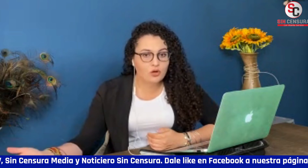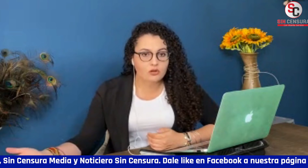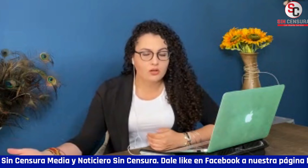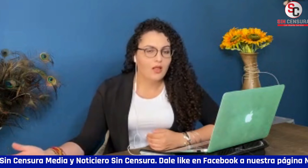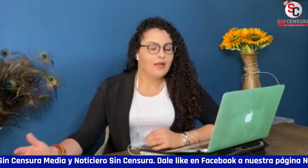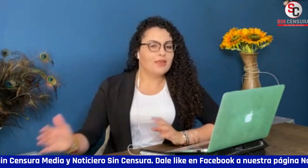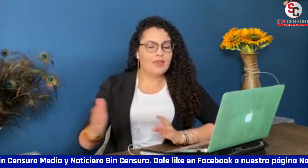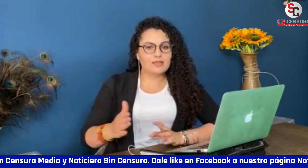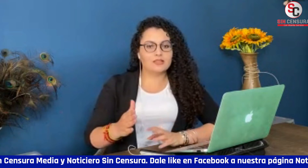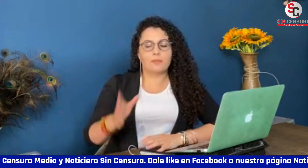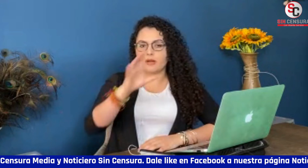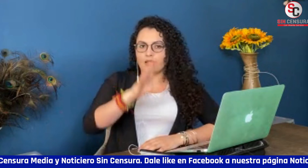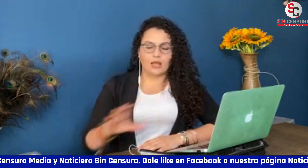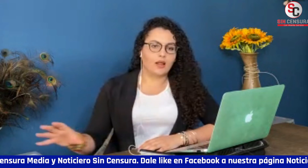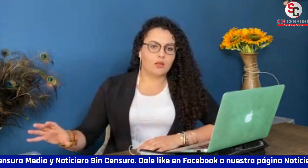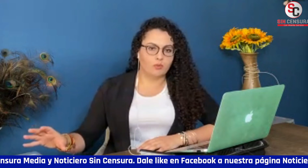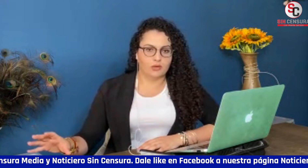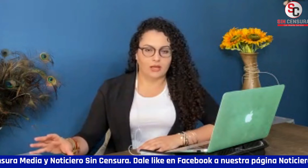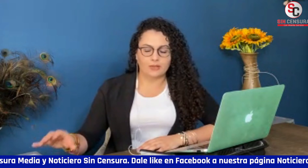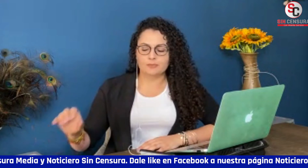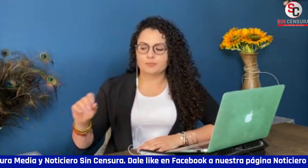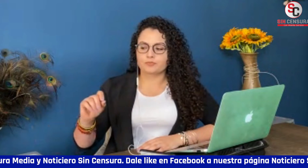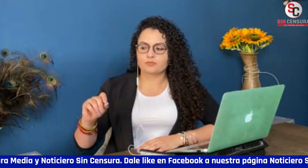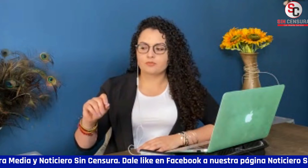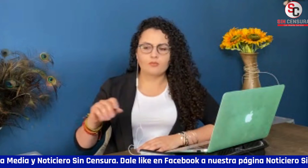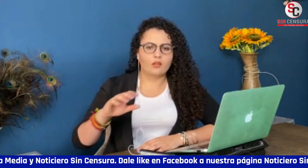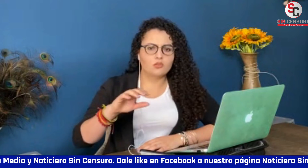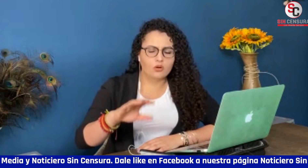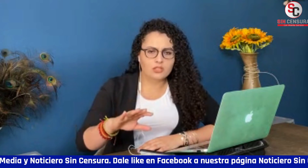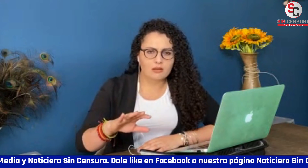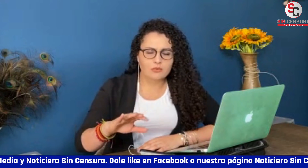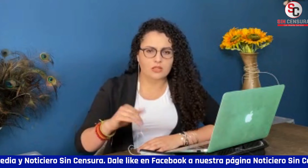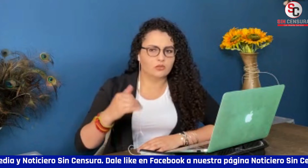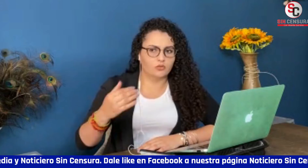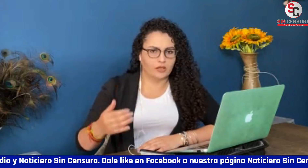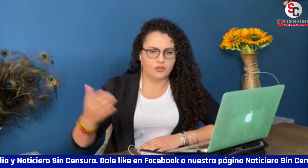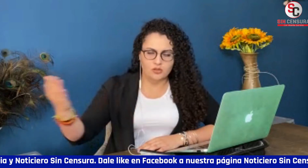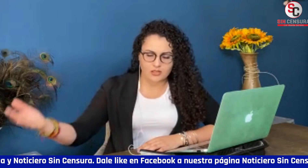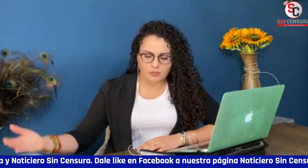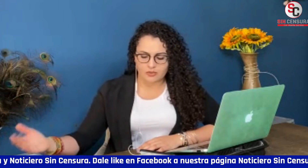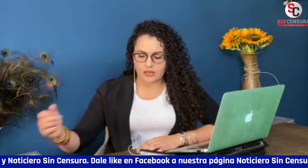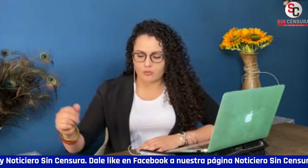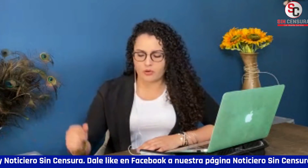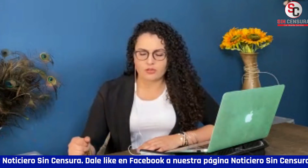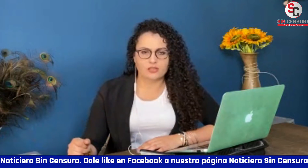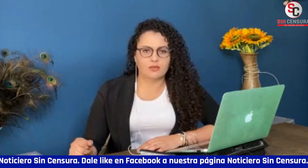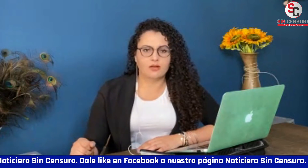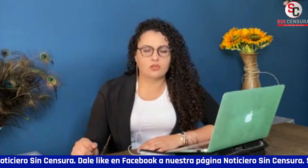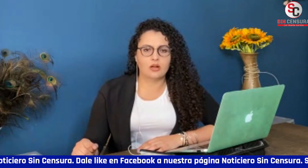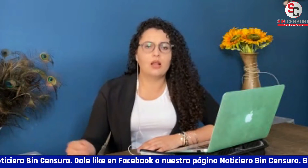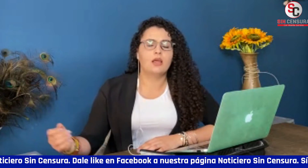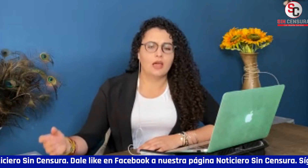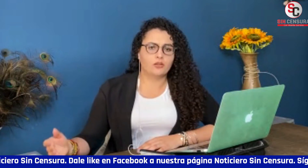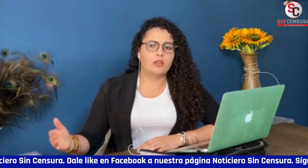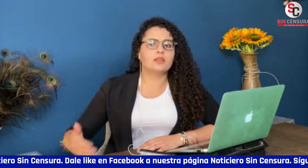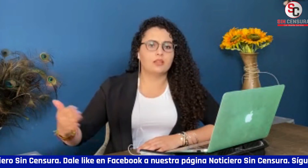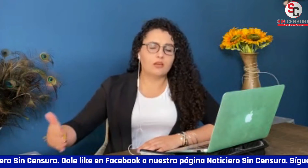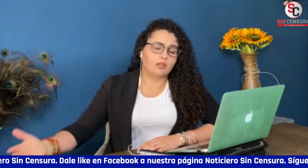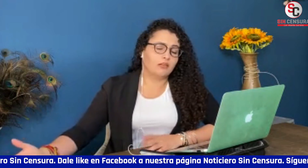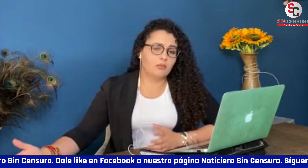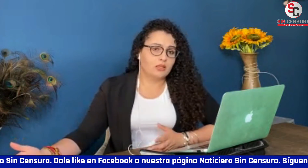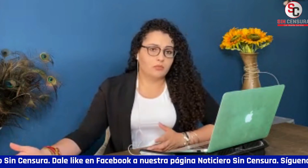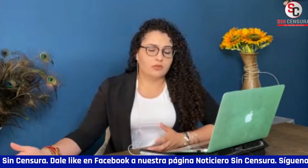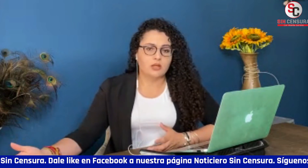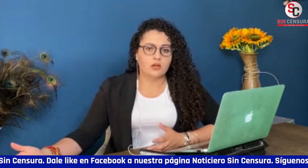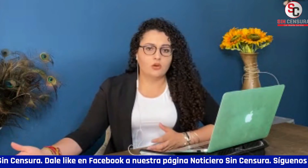la razón. Y esa es la parte que nadie publica. Solo sabemos las notificaciones que publicaron periodistas a nivel nacional, en donde dicen